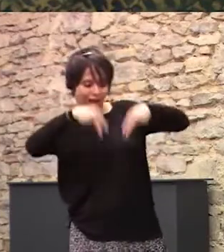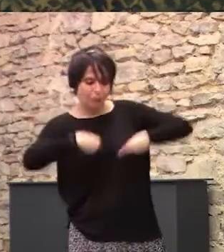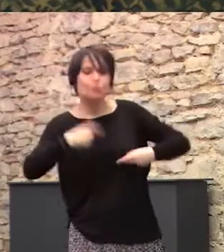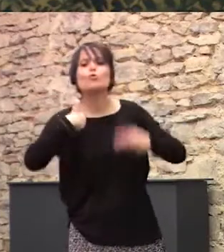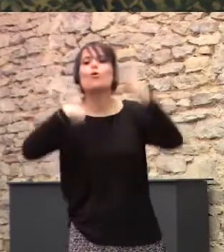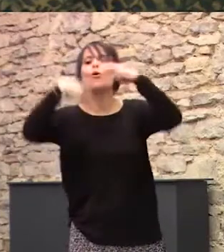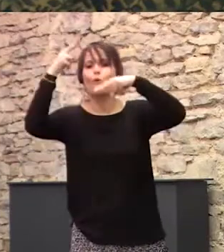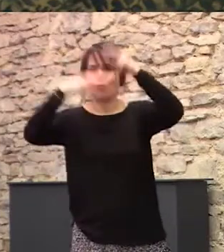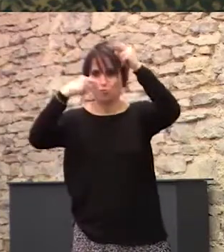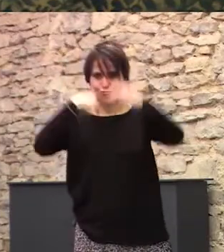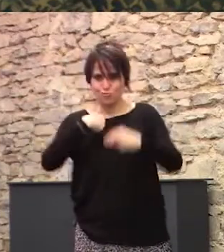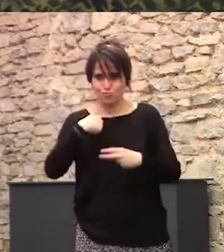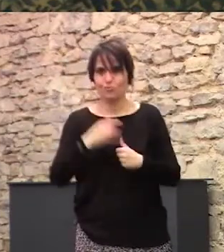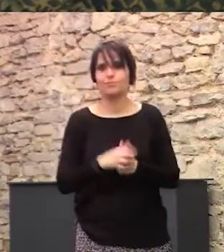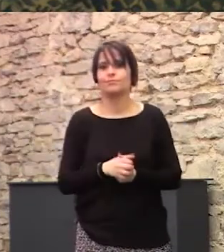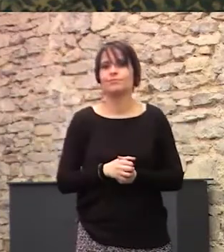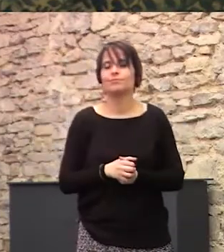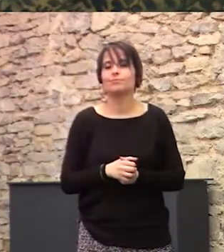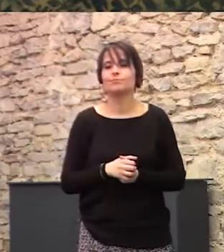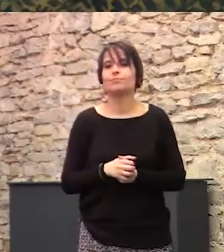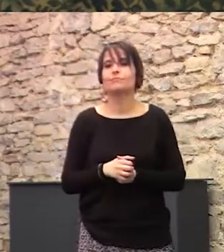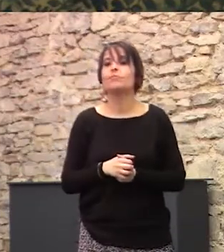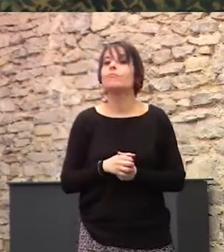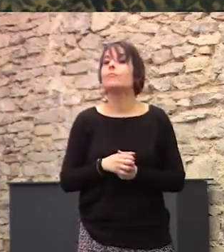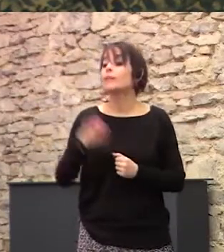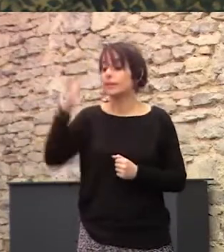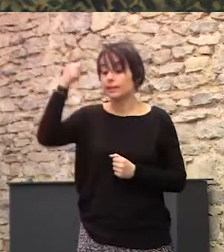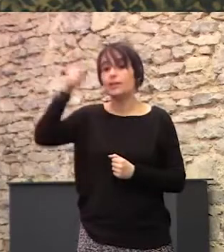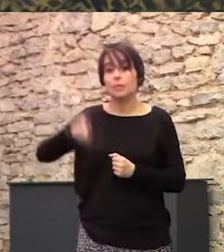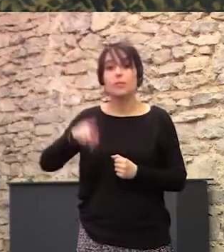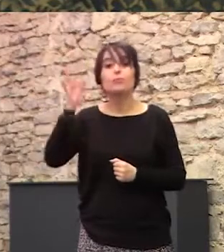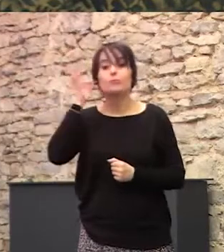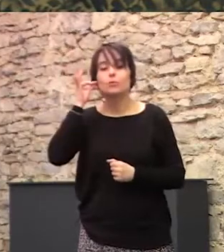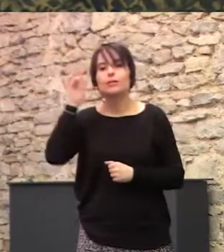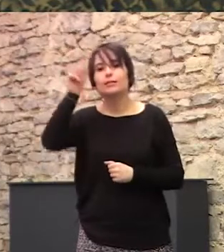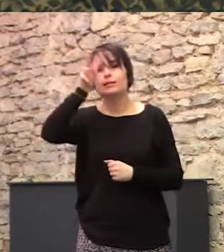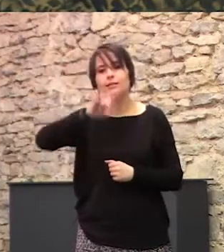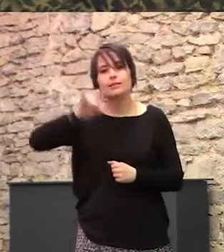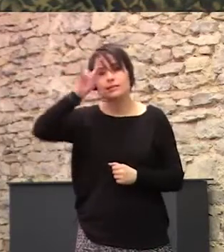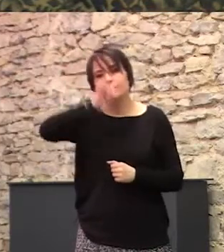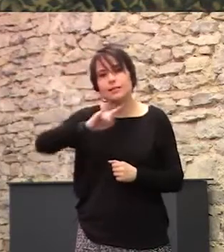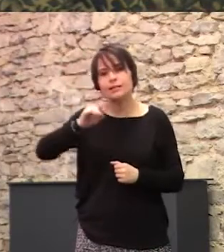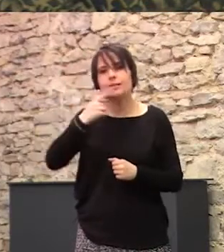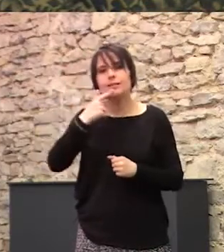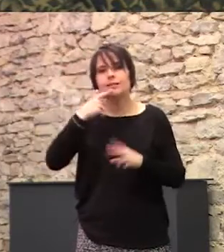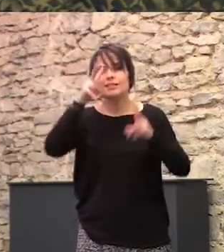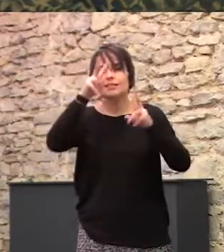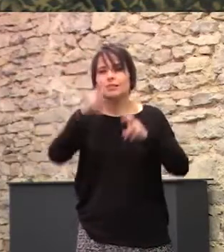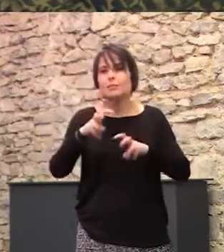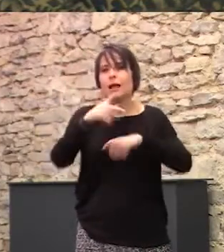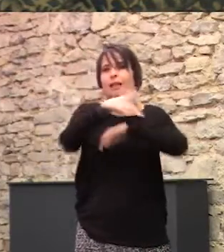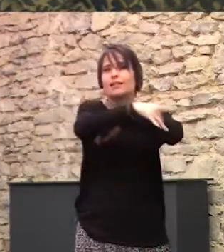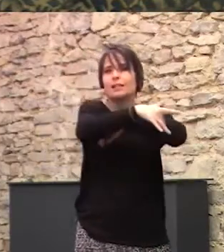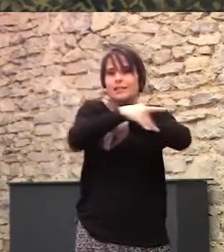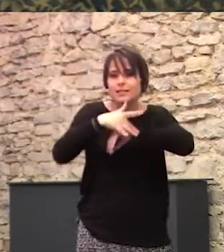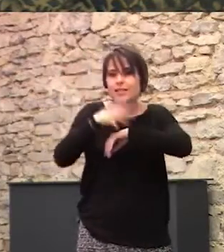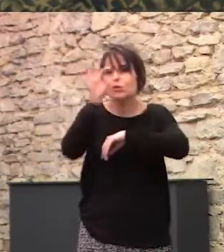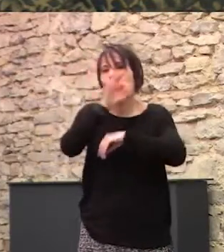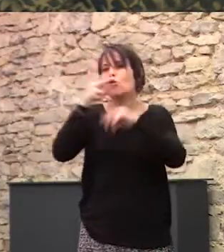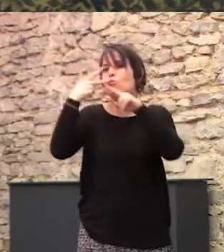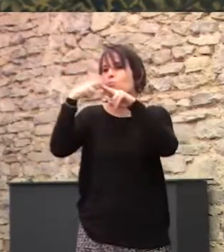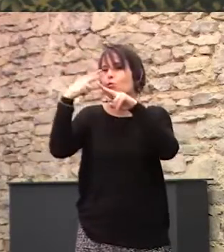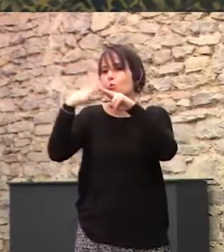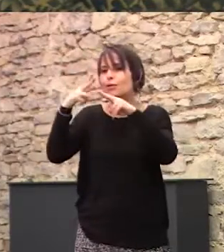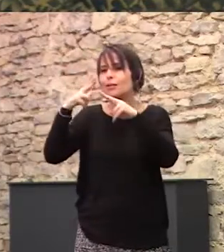mismas. Bien, también insisten en que todo el diseño, el desarrollo de políticas tiene